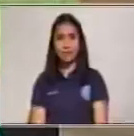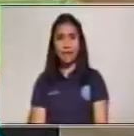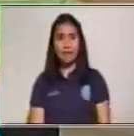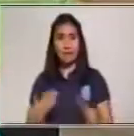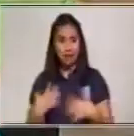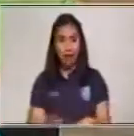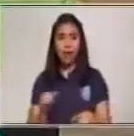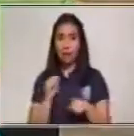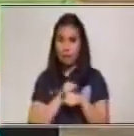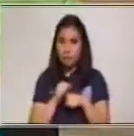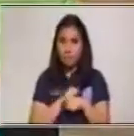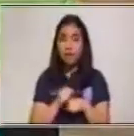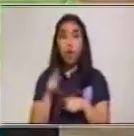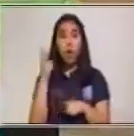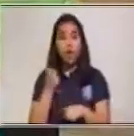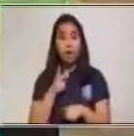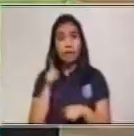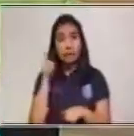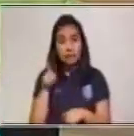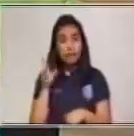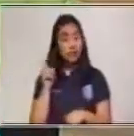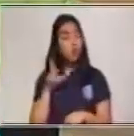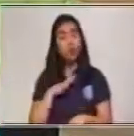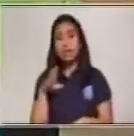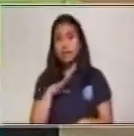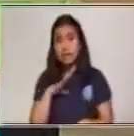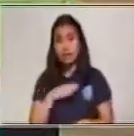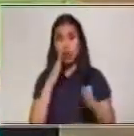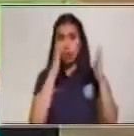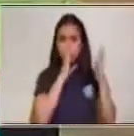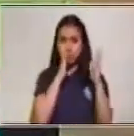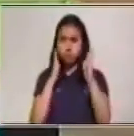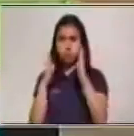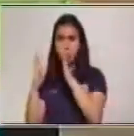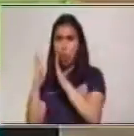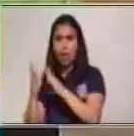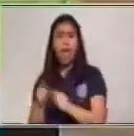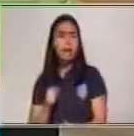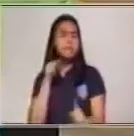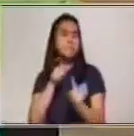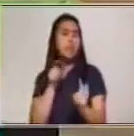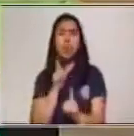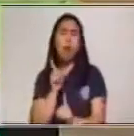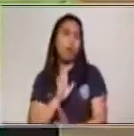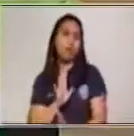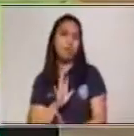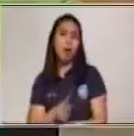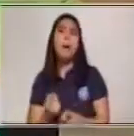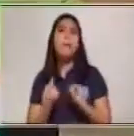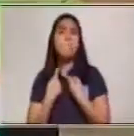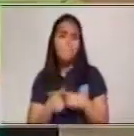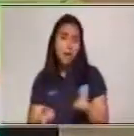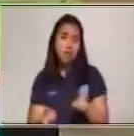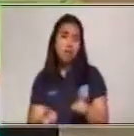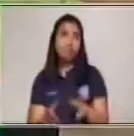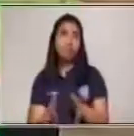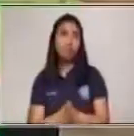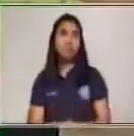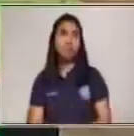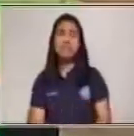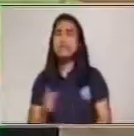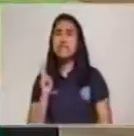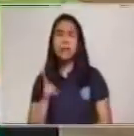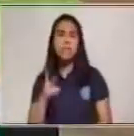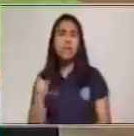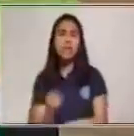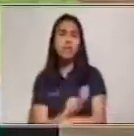repito, este no tiene una estructura en sí, pero regularmente se utiliza el tema en el centro y alrededor